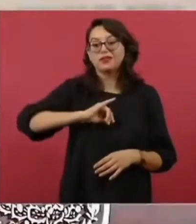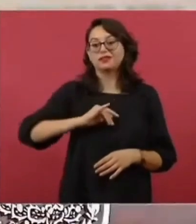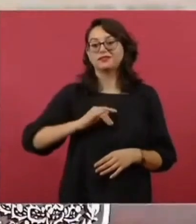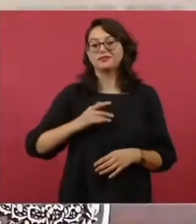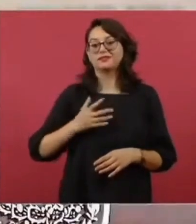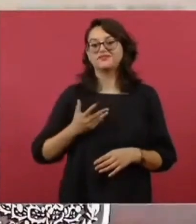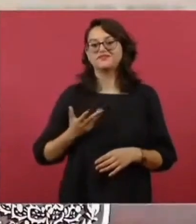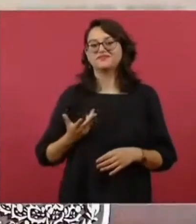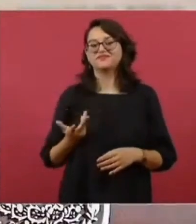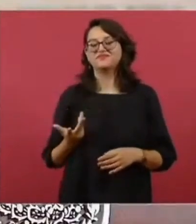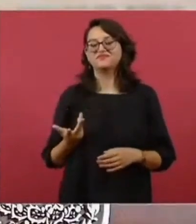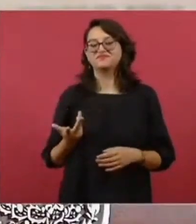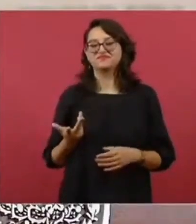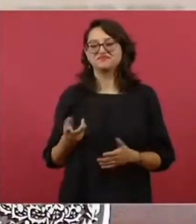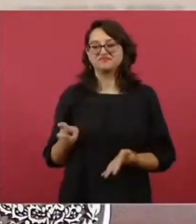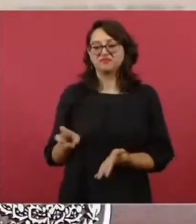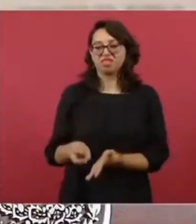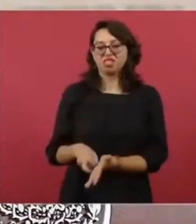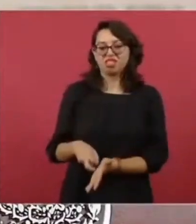porque